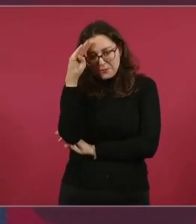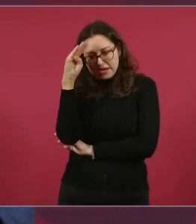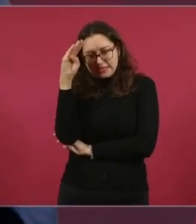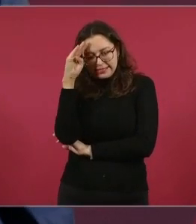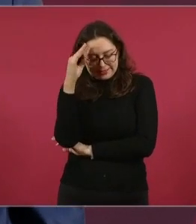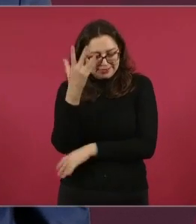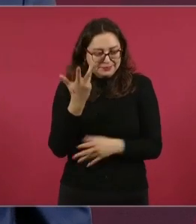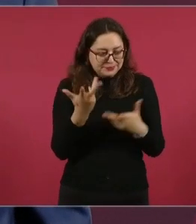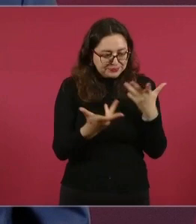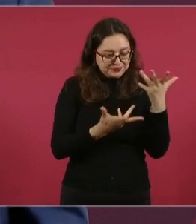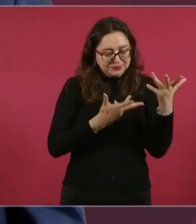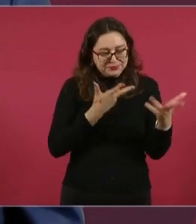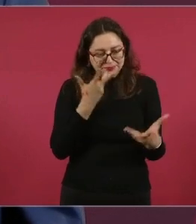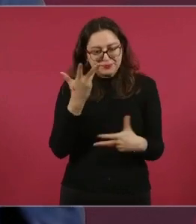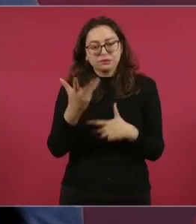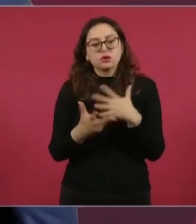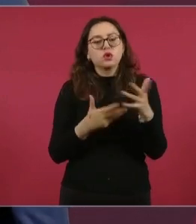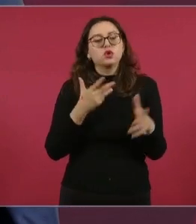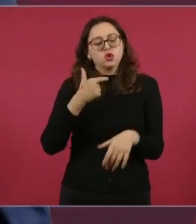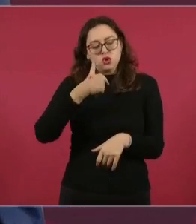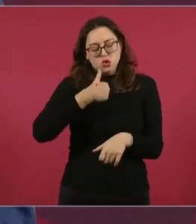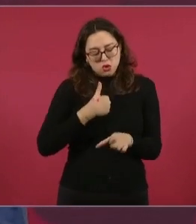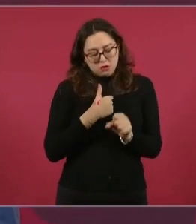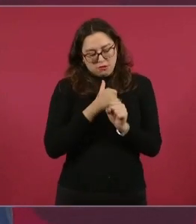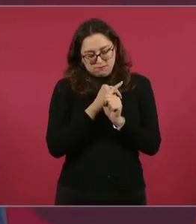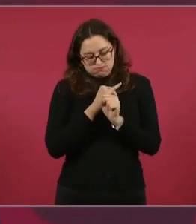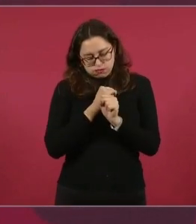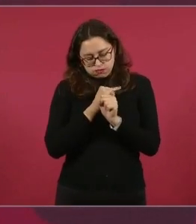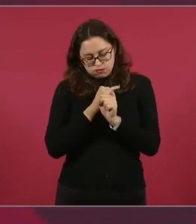Y de manera cuidadosa hice una investigación